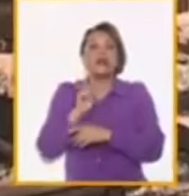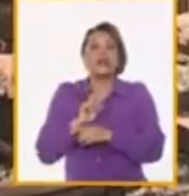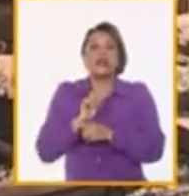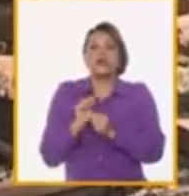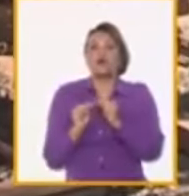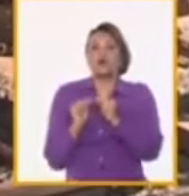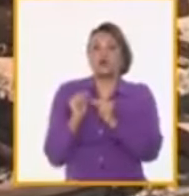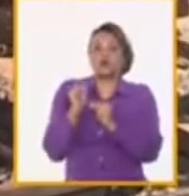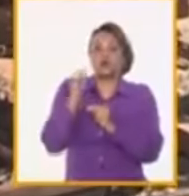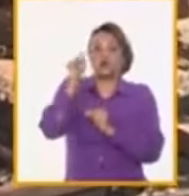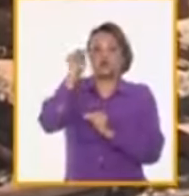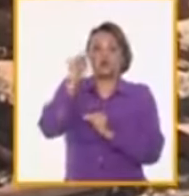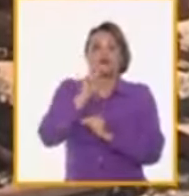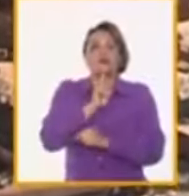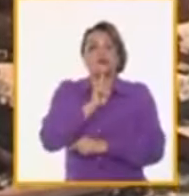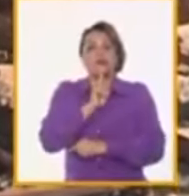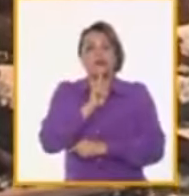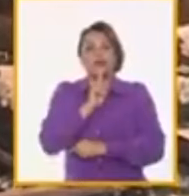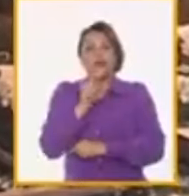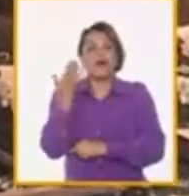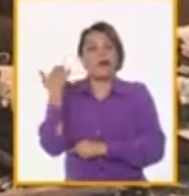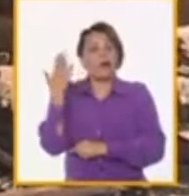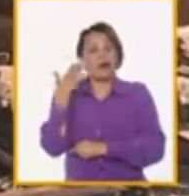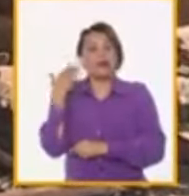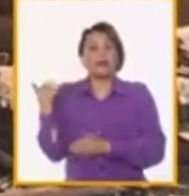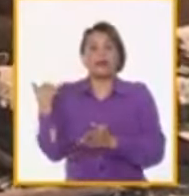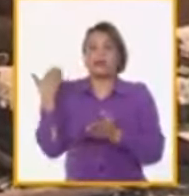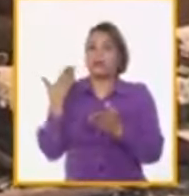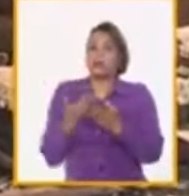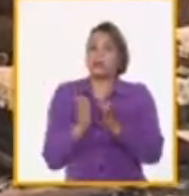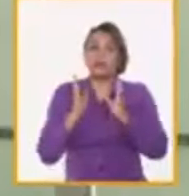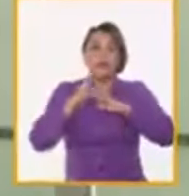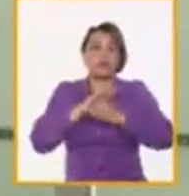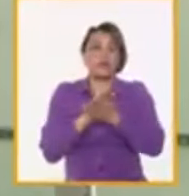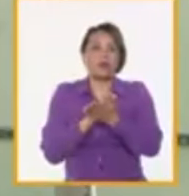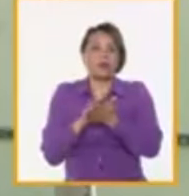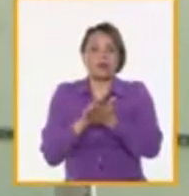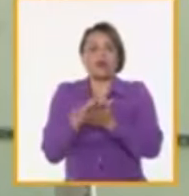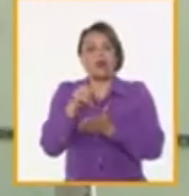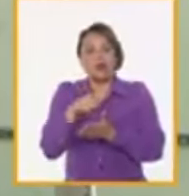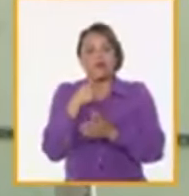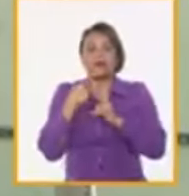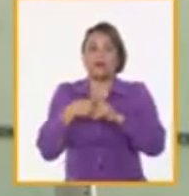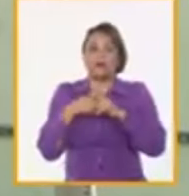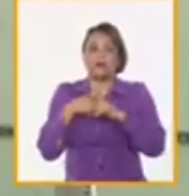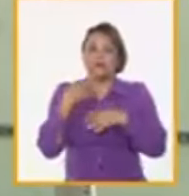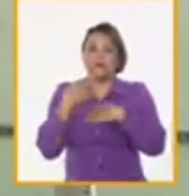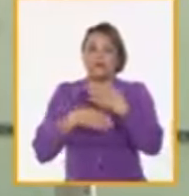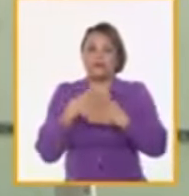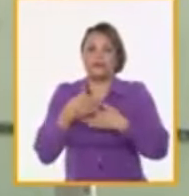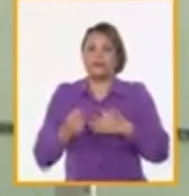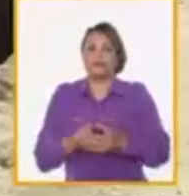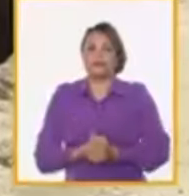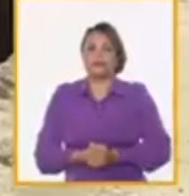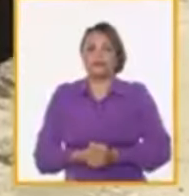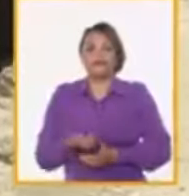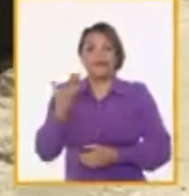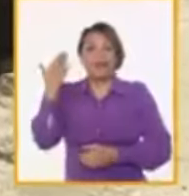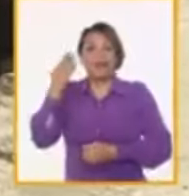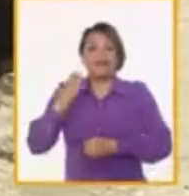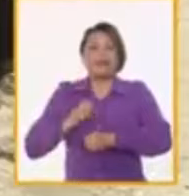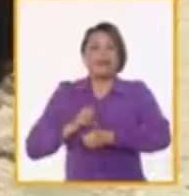hídricos que hasta ahora eran escasos por redes y camiones cisternas. La población